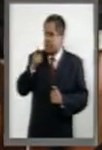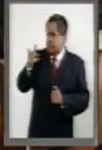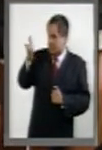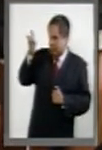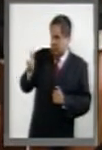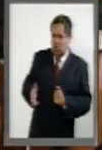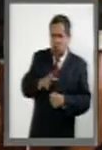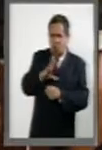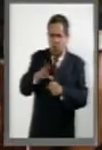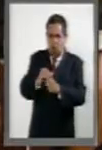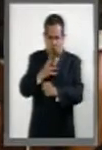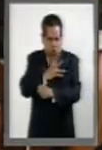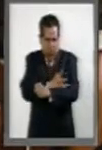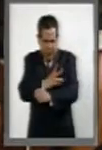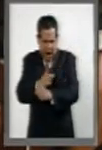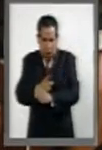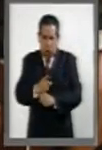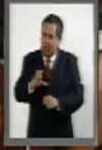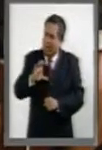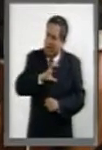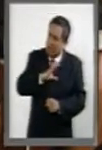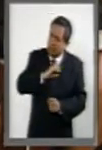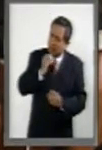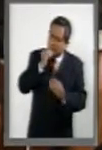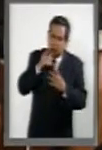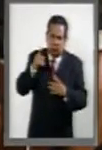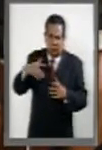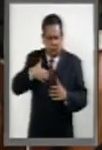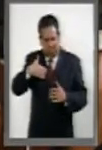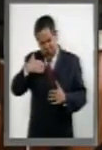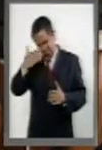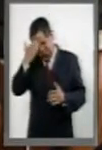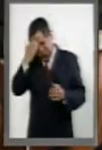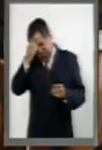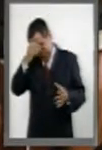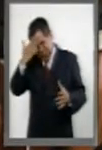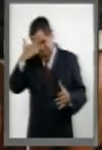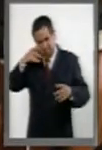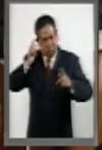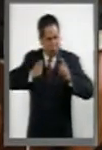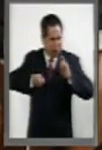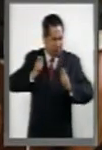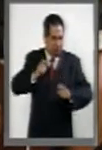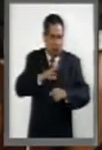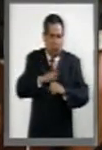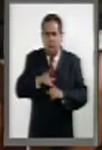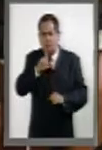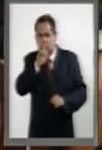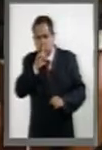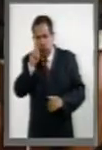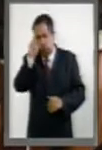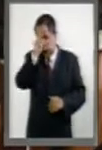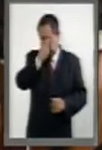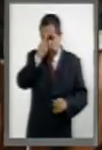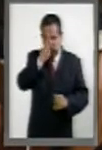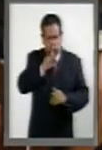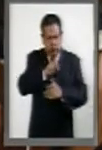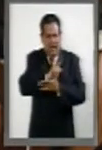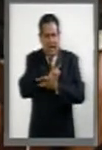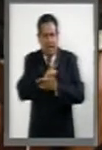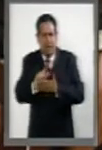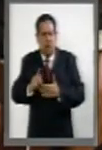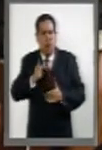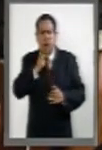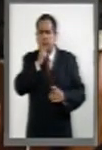hombre cabal, cariñoso y conocedor de sus materias, discreto y pulcro con sus